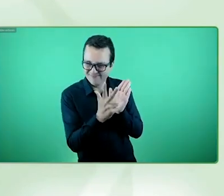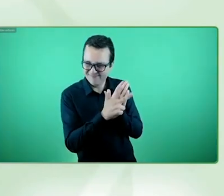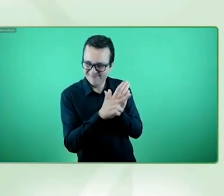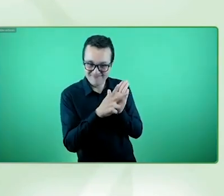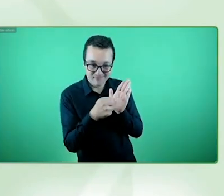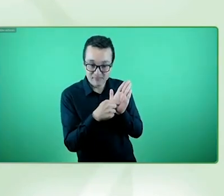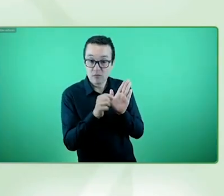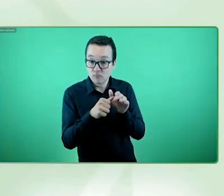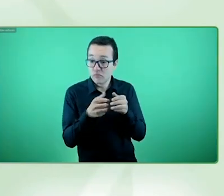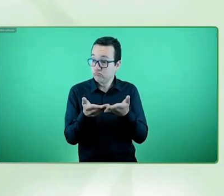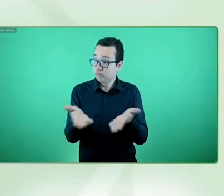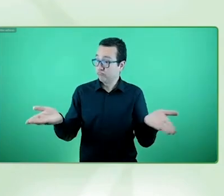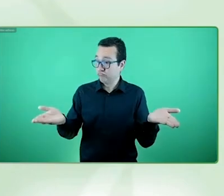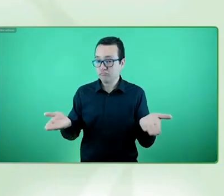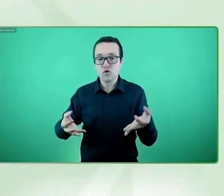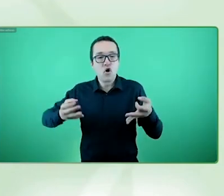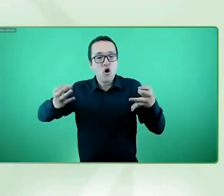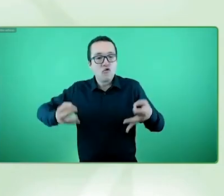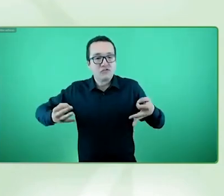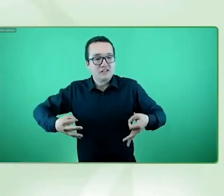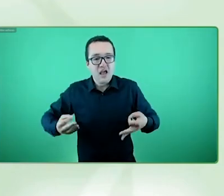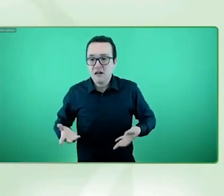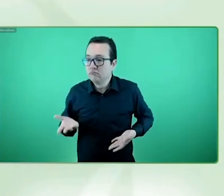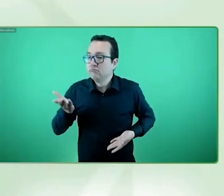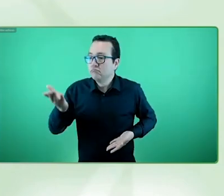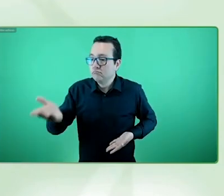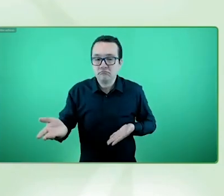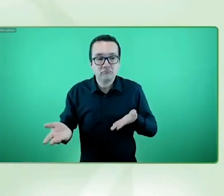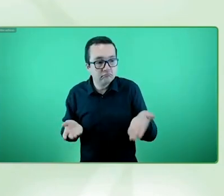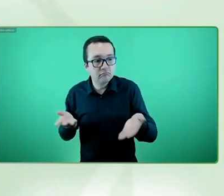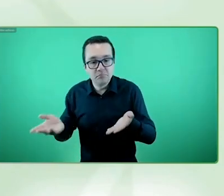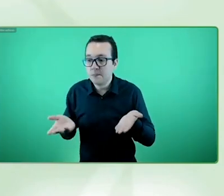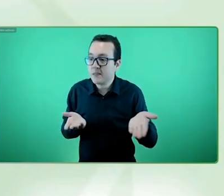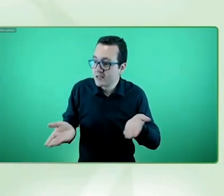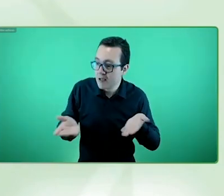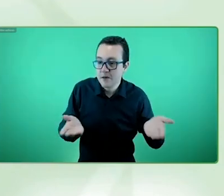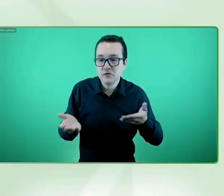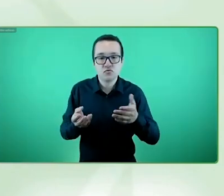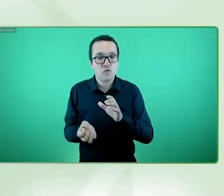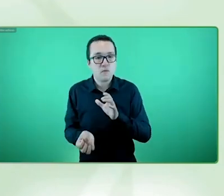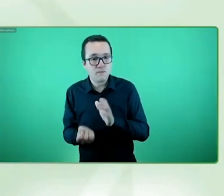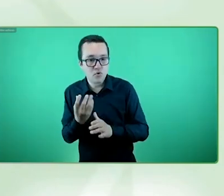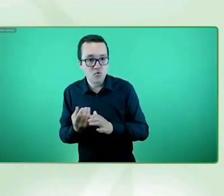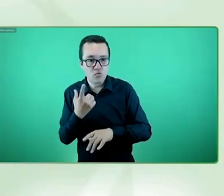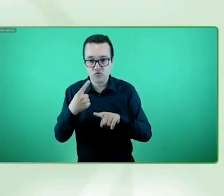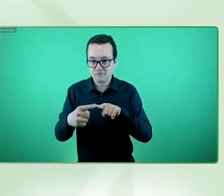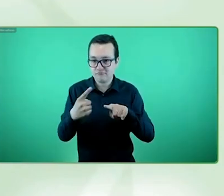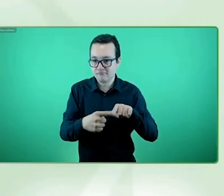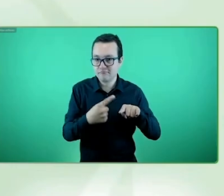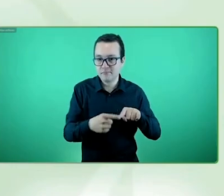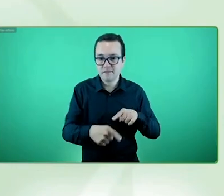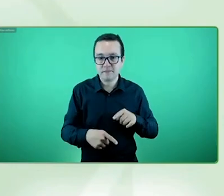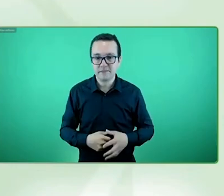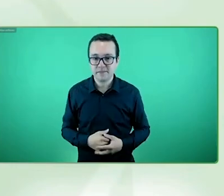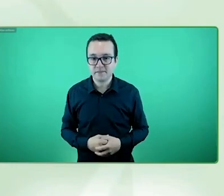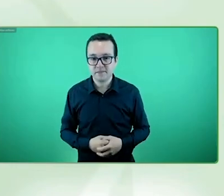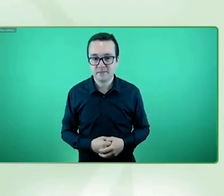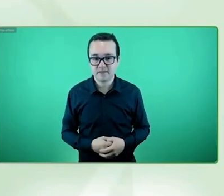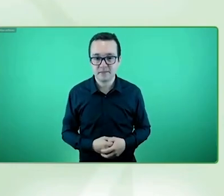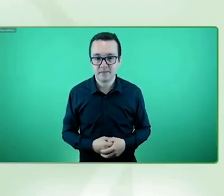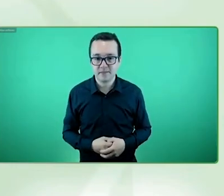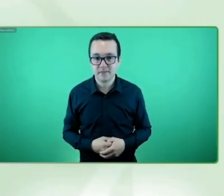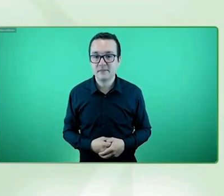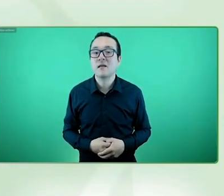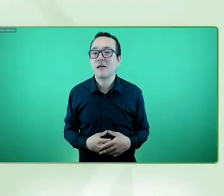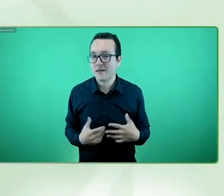oficial, ¿cierto?, servicios u otros productos. Podríamos decir entonces, a partir de todo lo comentado,